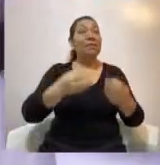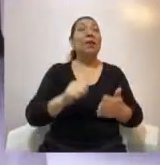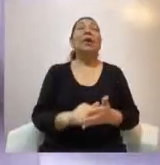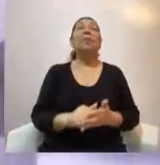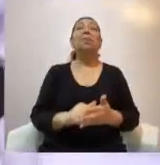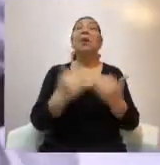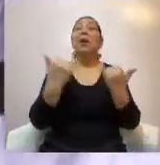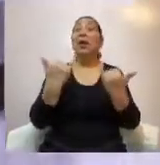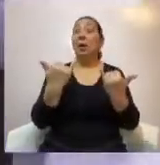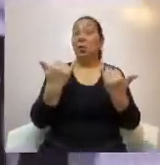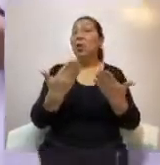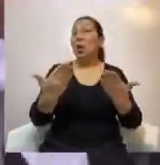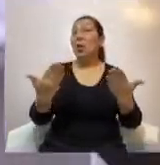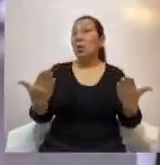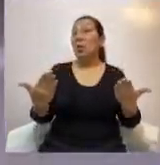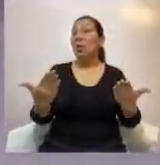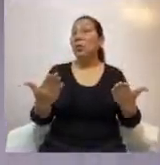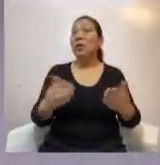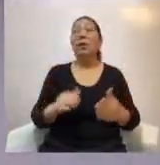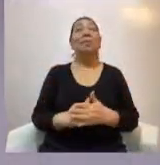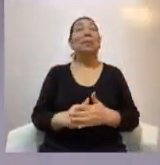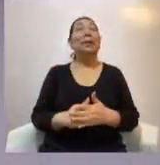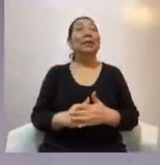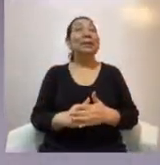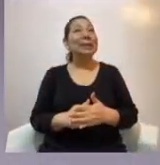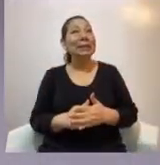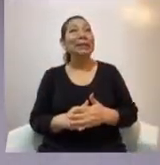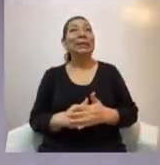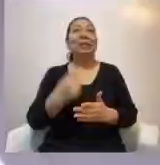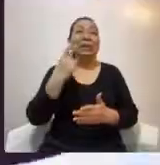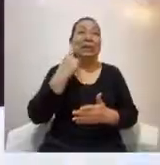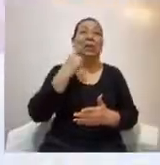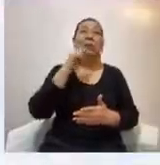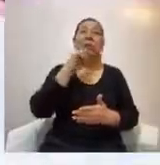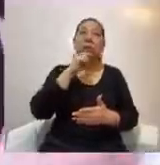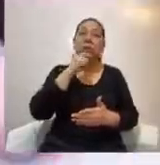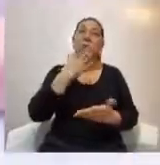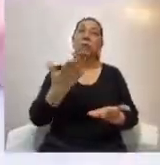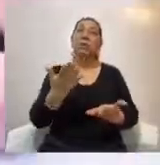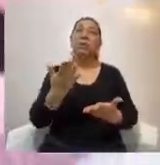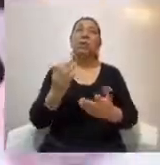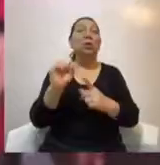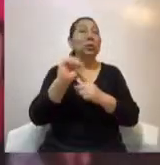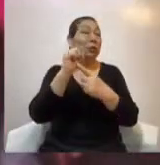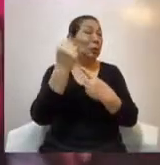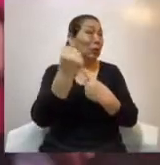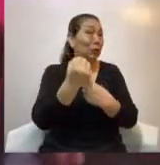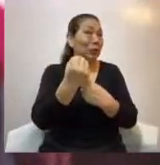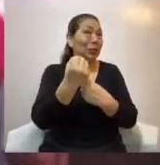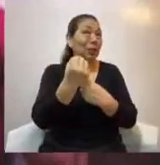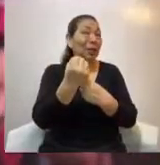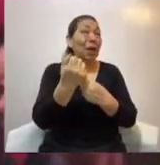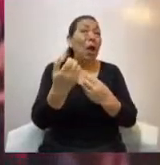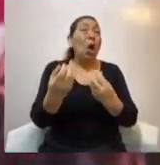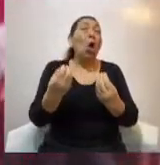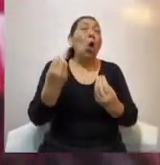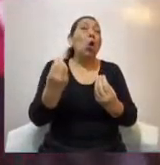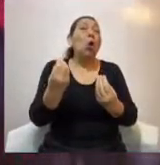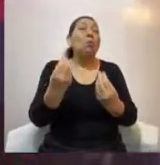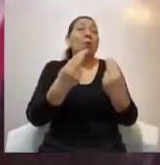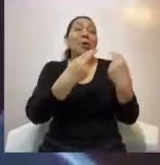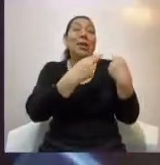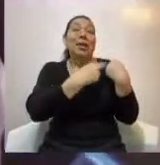realidad. Estamos en una realidad en el que hombres y mujeres socialmente se nos ha